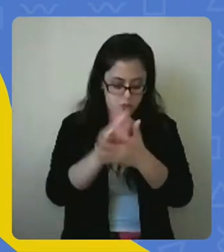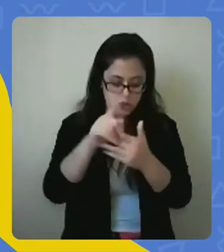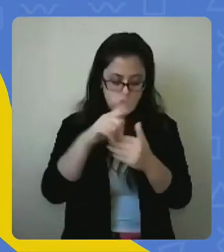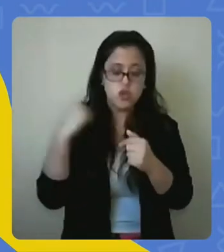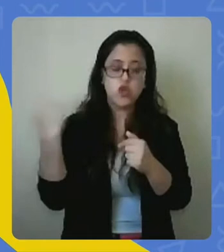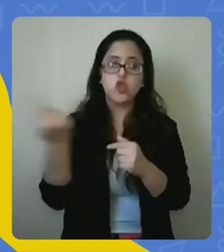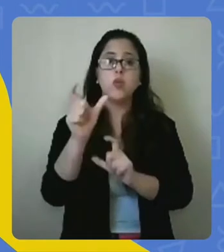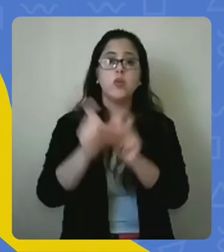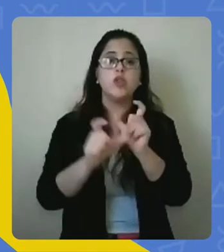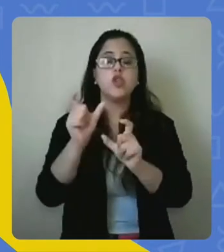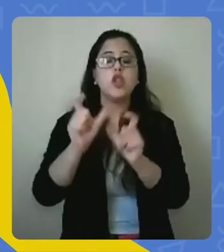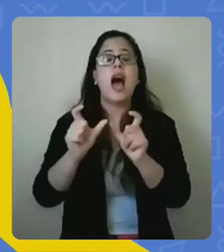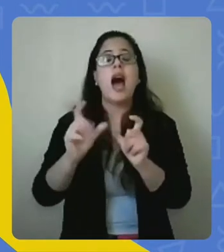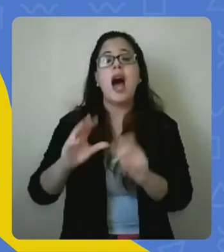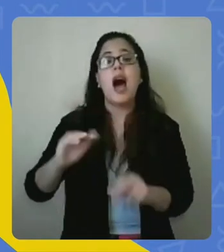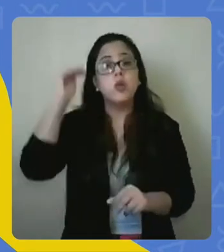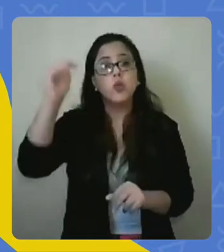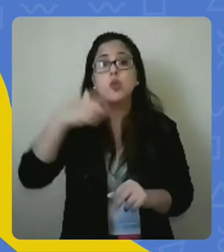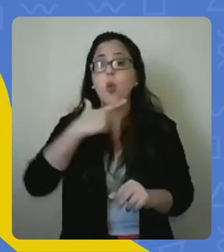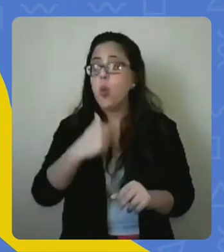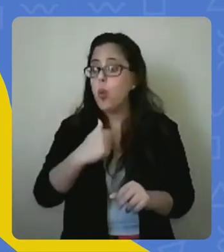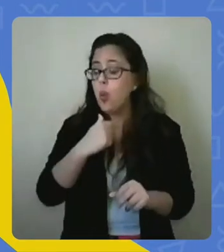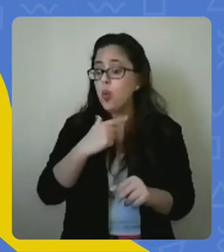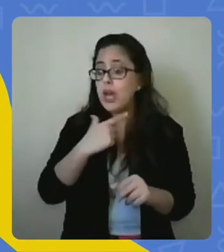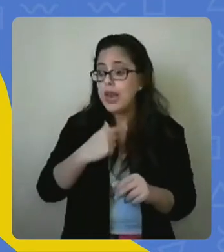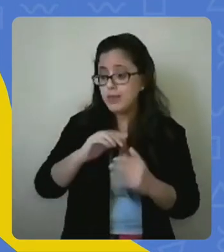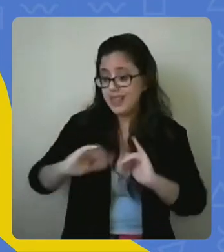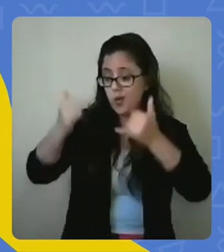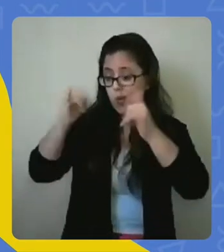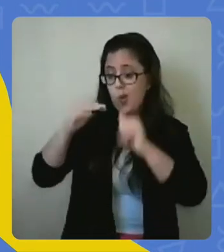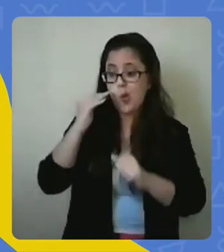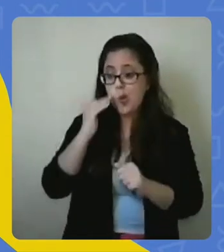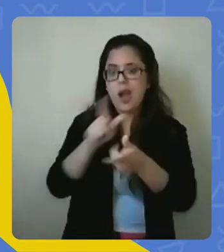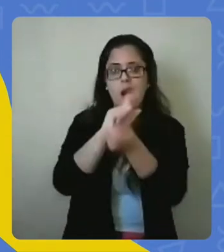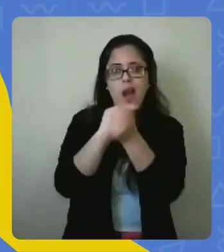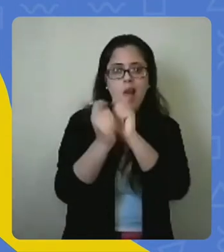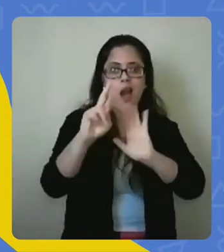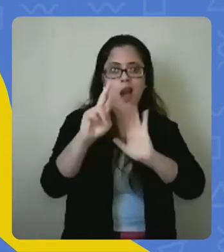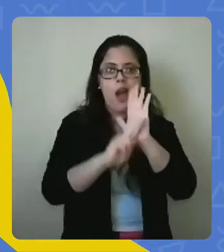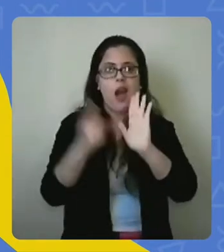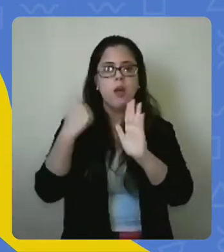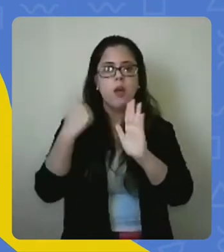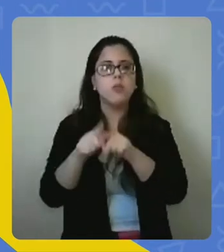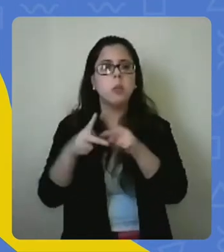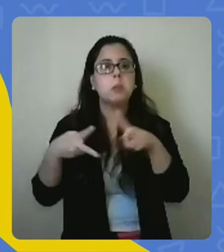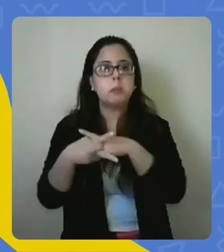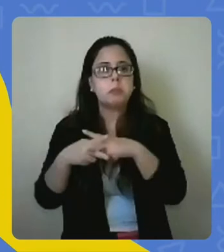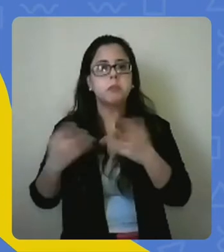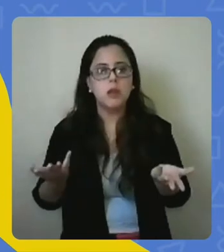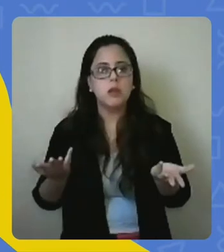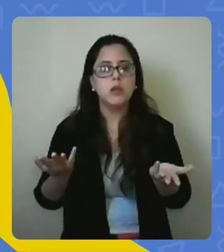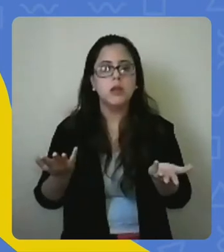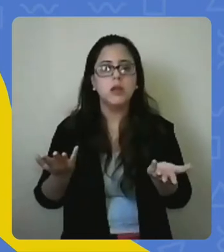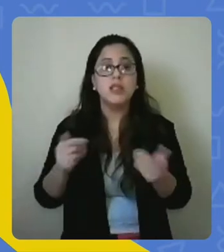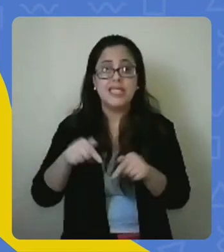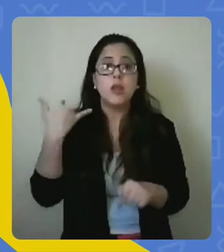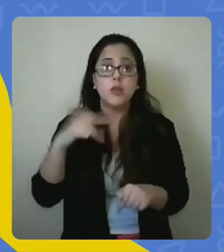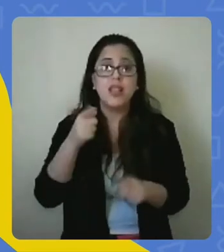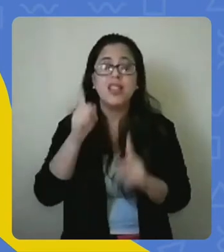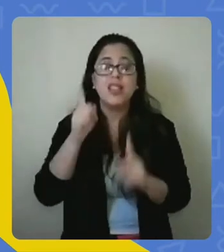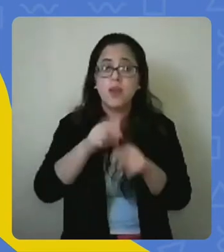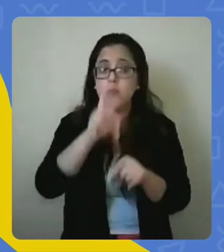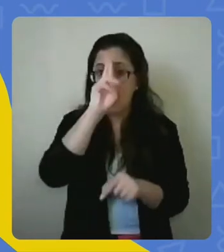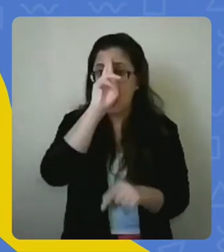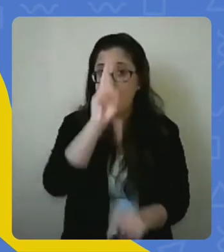con un niño queremos como cambiarles las reglas o no interferimos, y en realidad nosotros, y esto es clave, tenemos que respetar